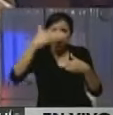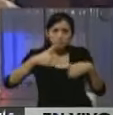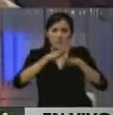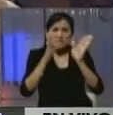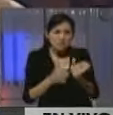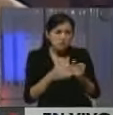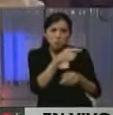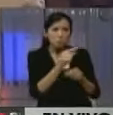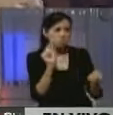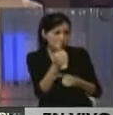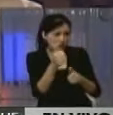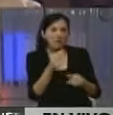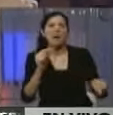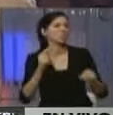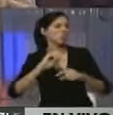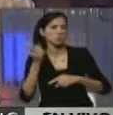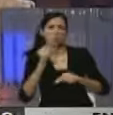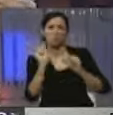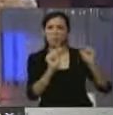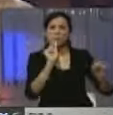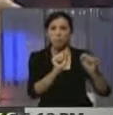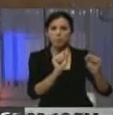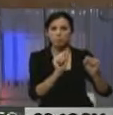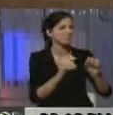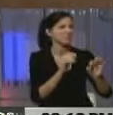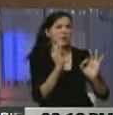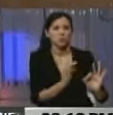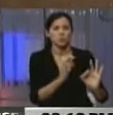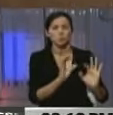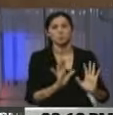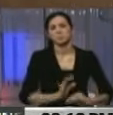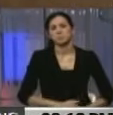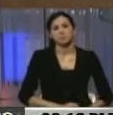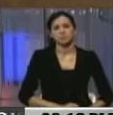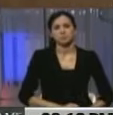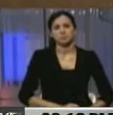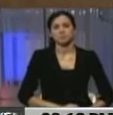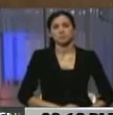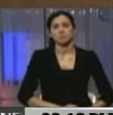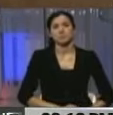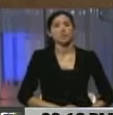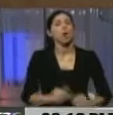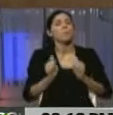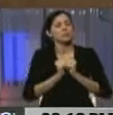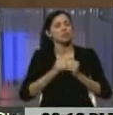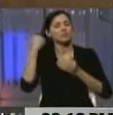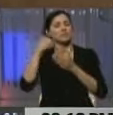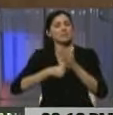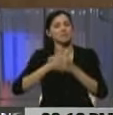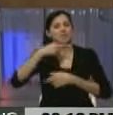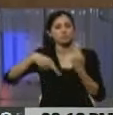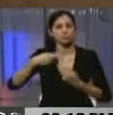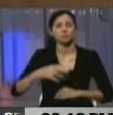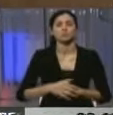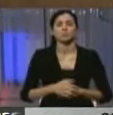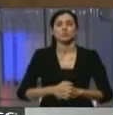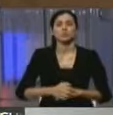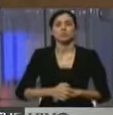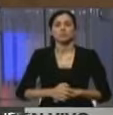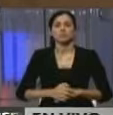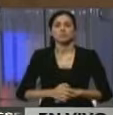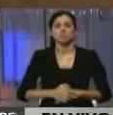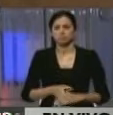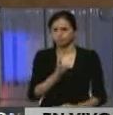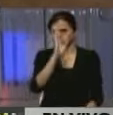López, camarada y compañero de batallas y de revolución. Vamos bien, mira, rum, apuntando donde hay que